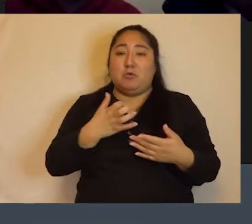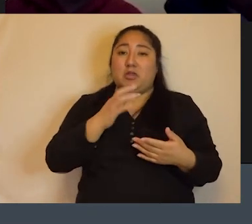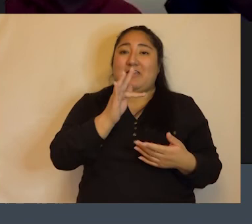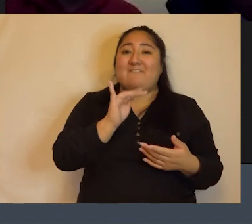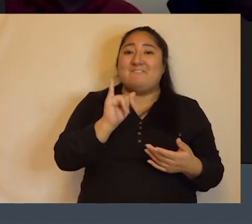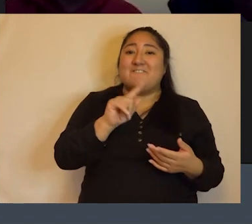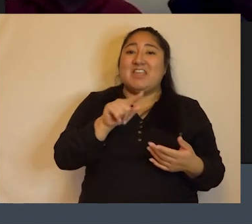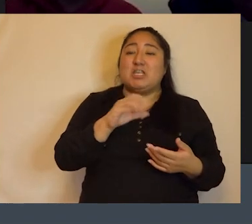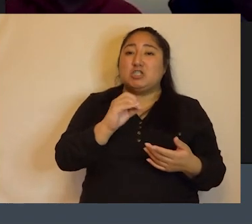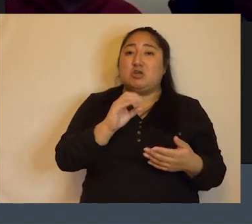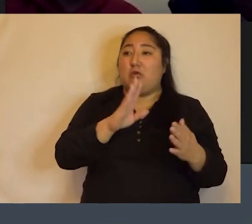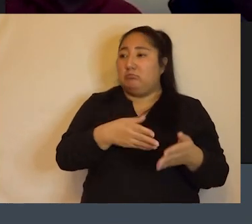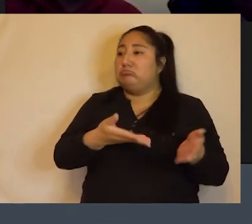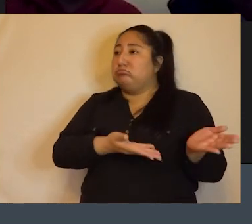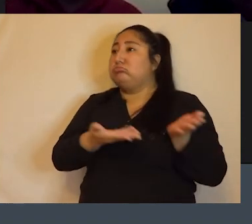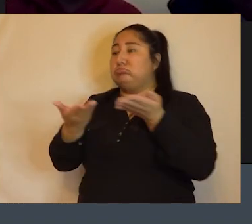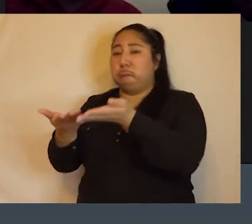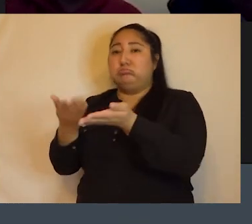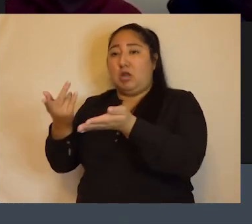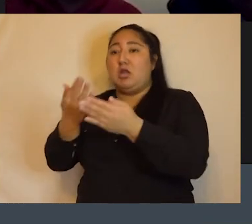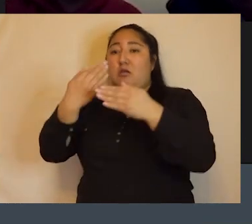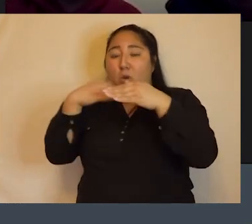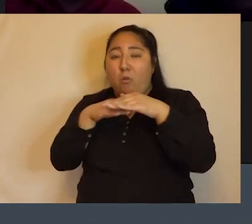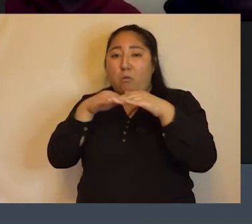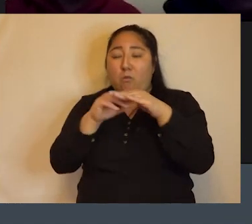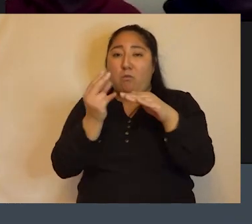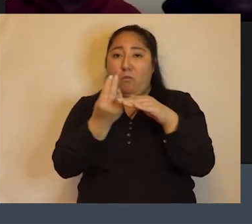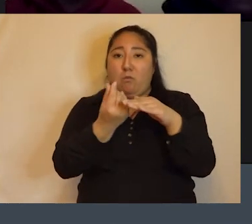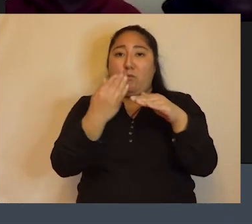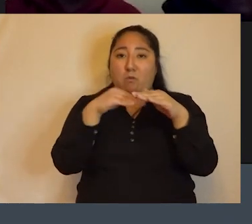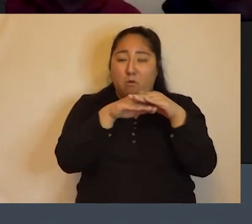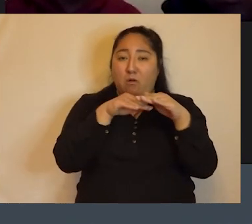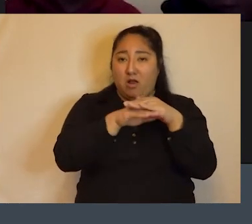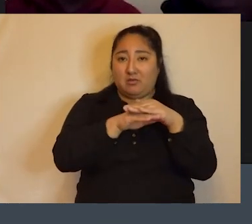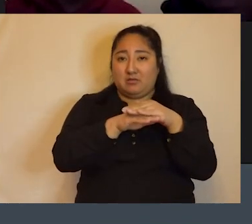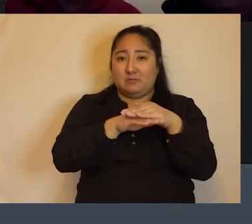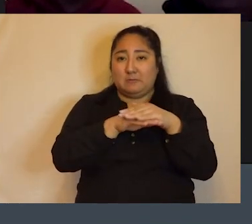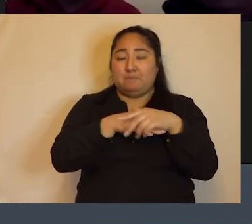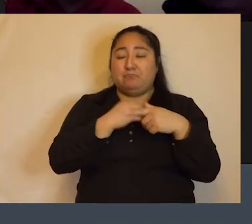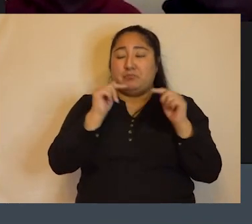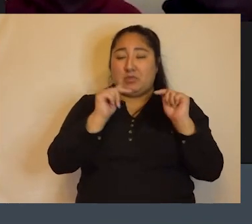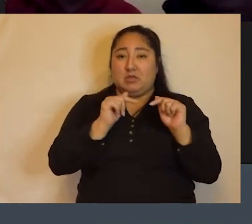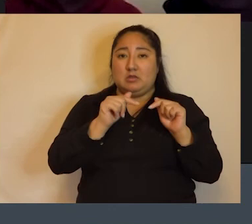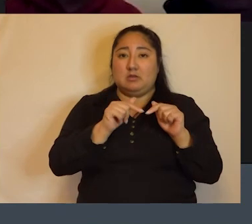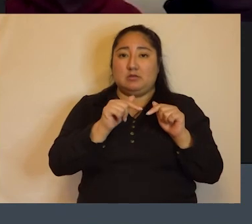el recurso ahí, bueno, está ahorrando y financiando